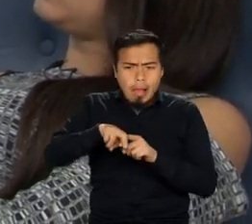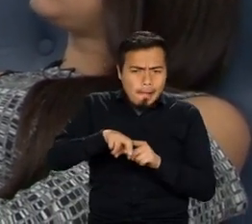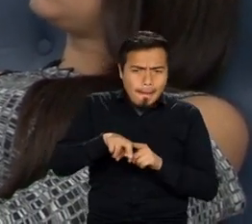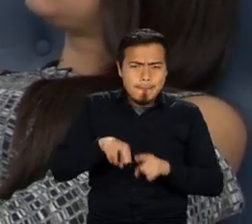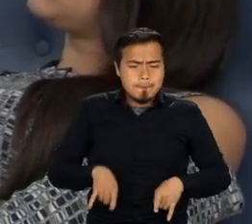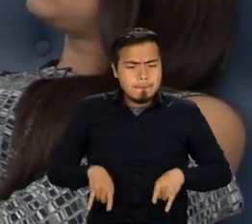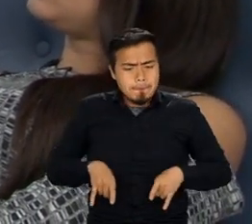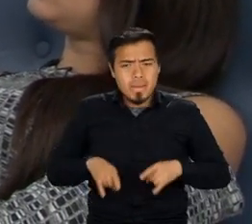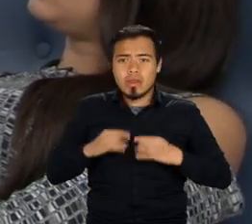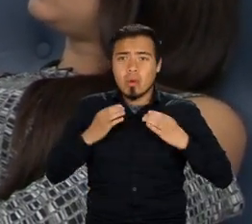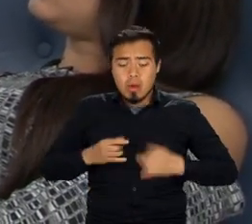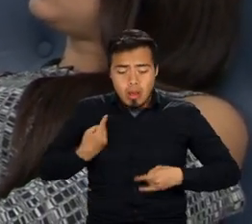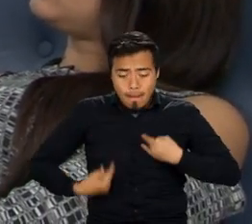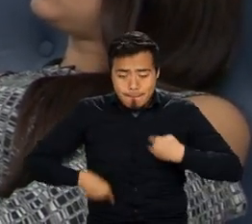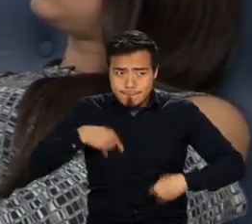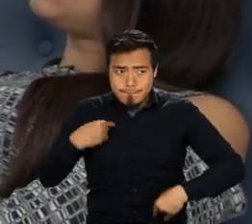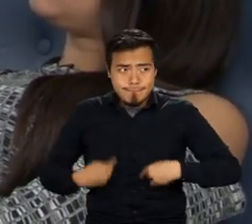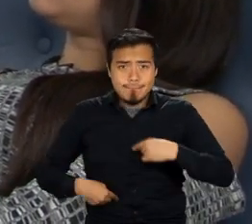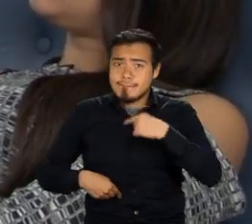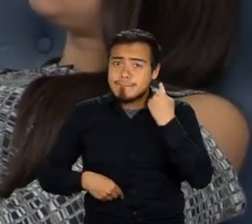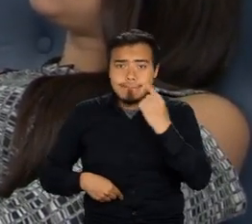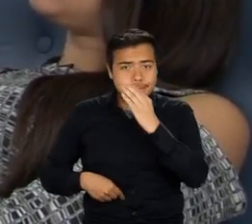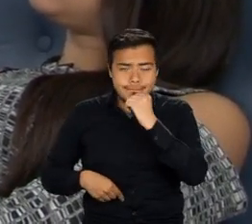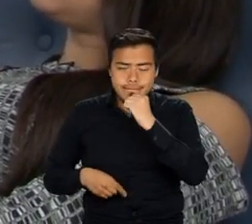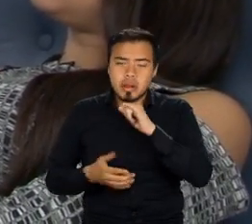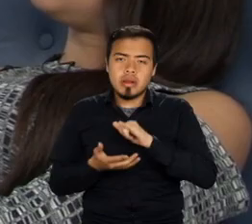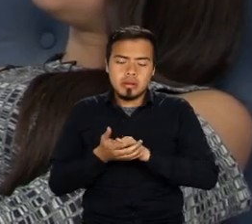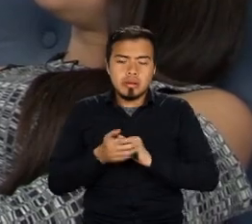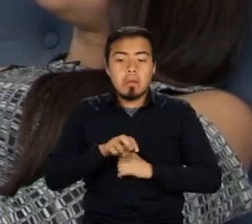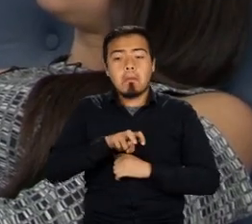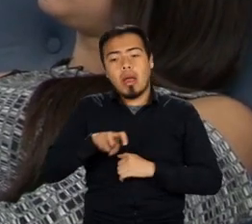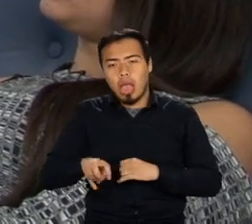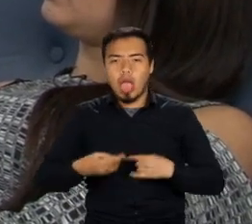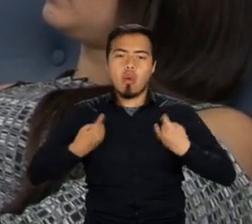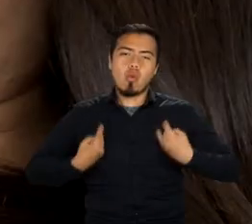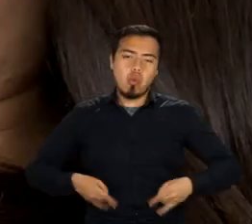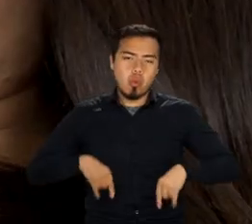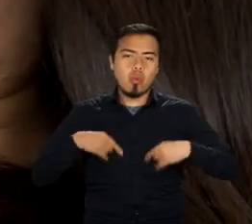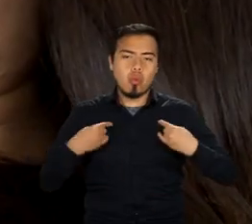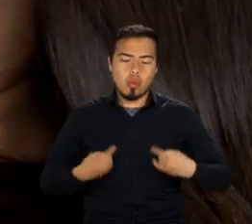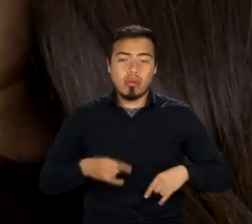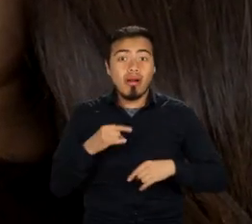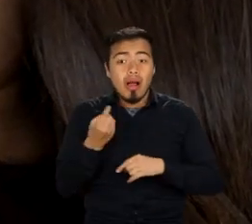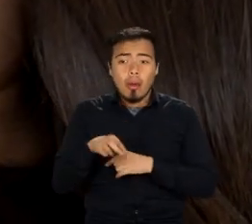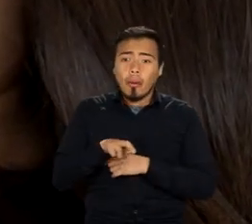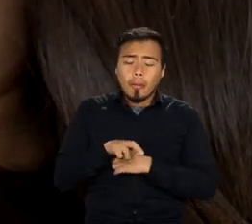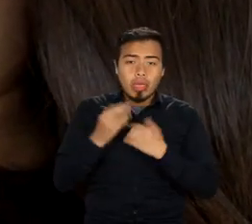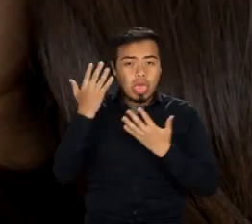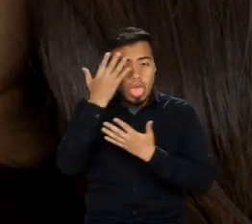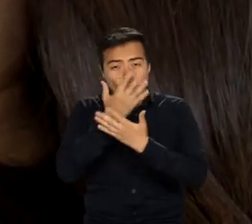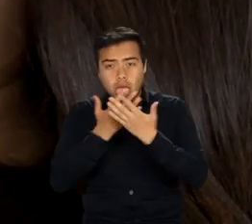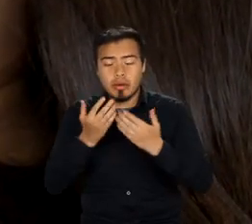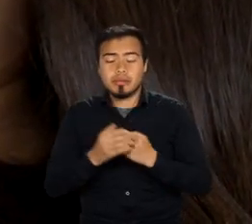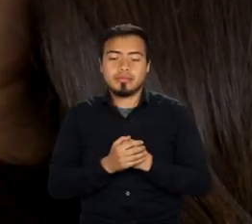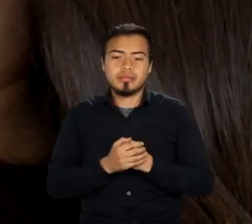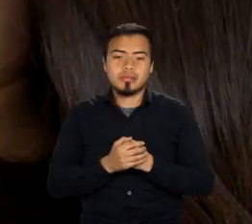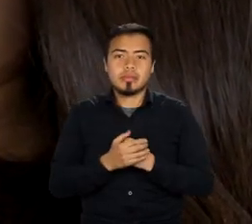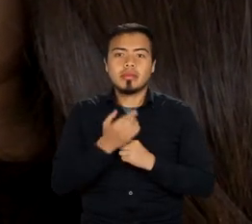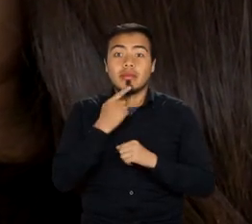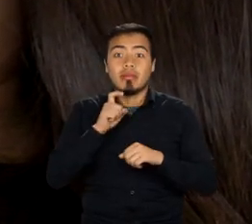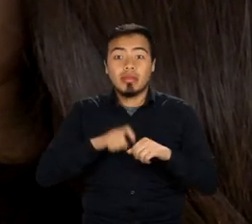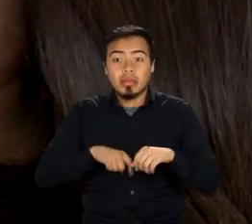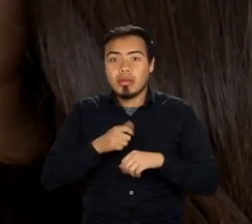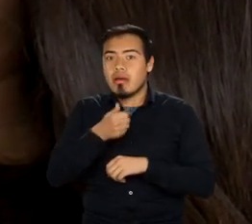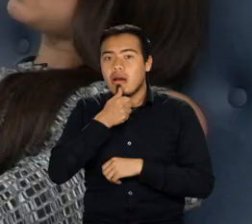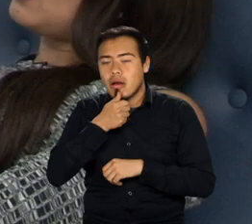sanguíneo fluya normalmente, y durante el procedimiento pues se nos puede marear. Se hidrata durante